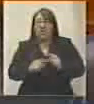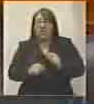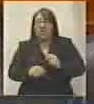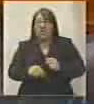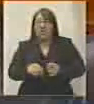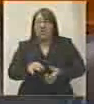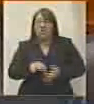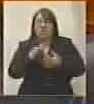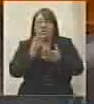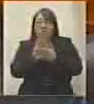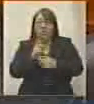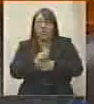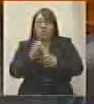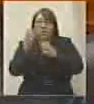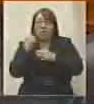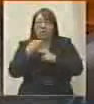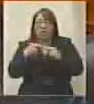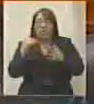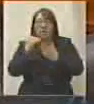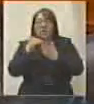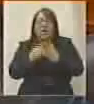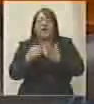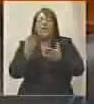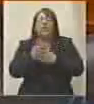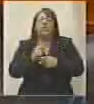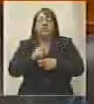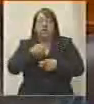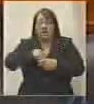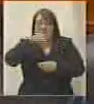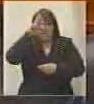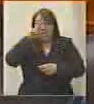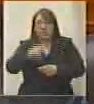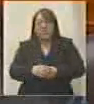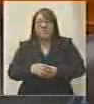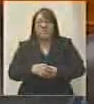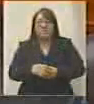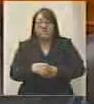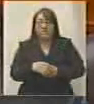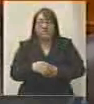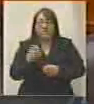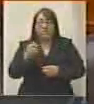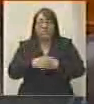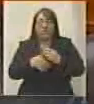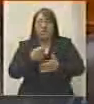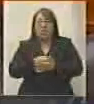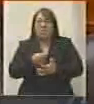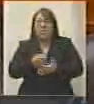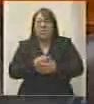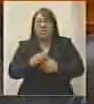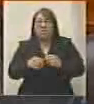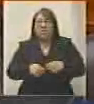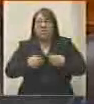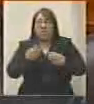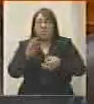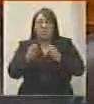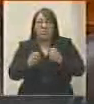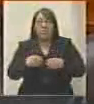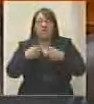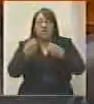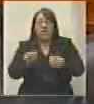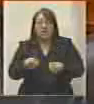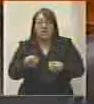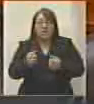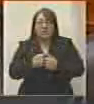especialista de educación o cargos jerárquicos en educación del Perú. En condiciones para el pago de la asignación que se